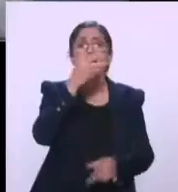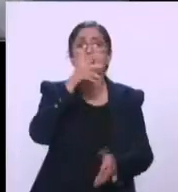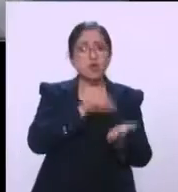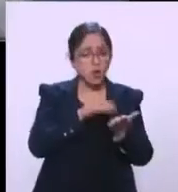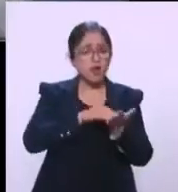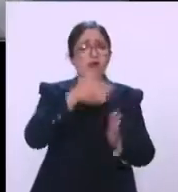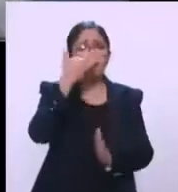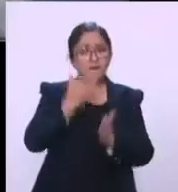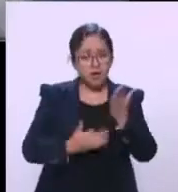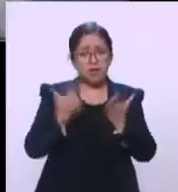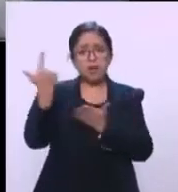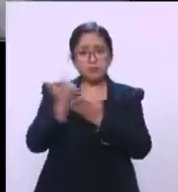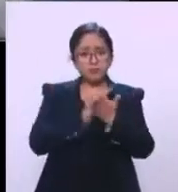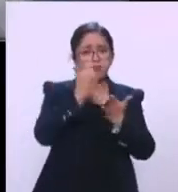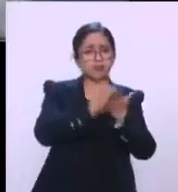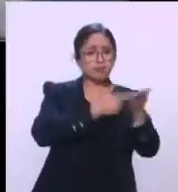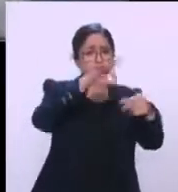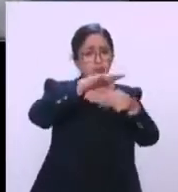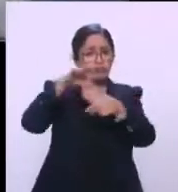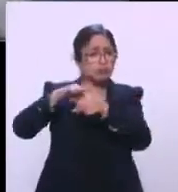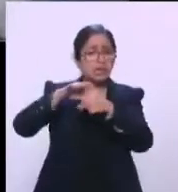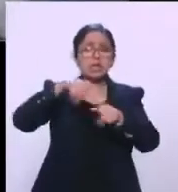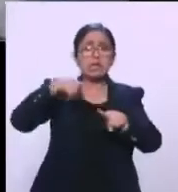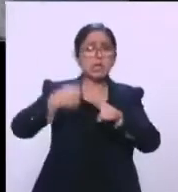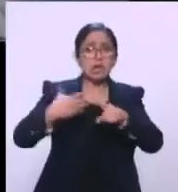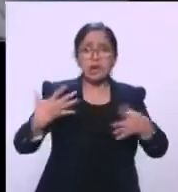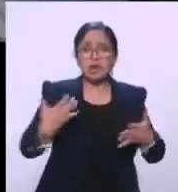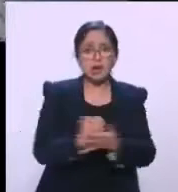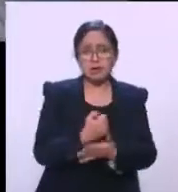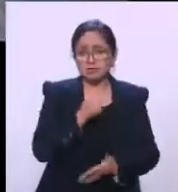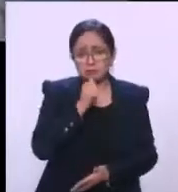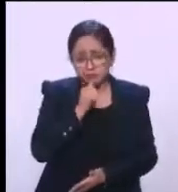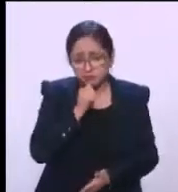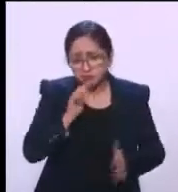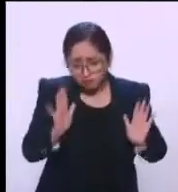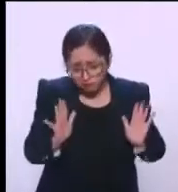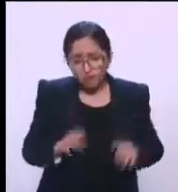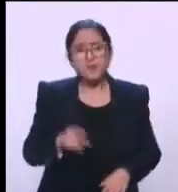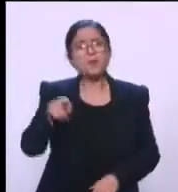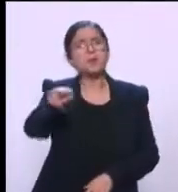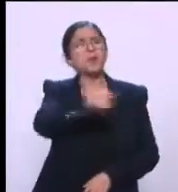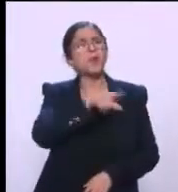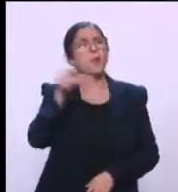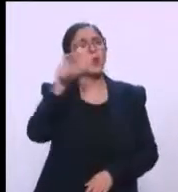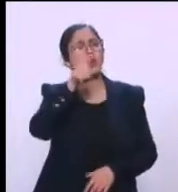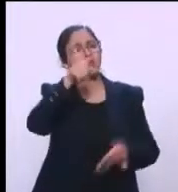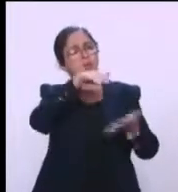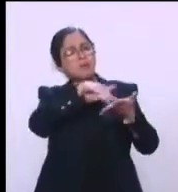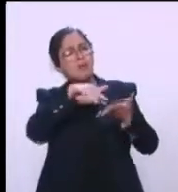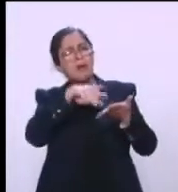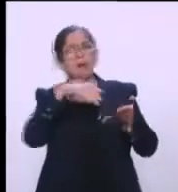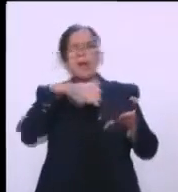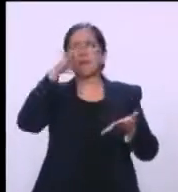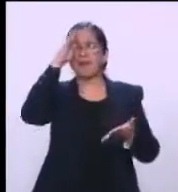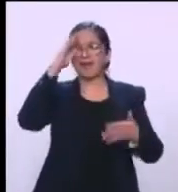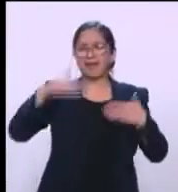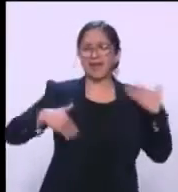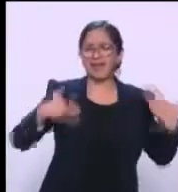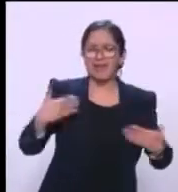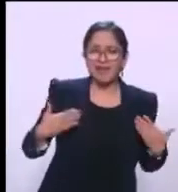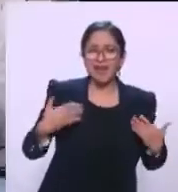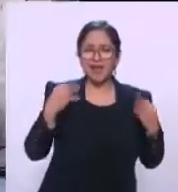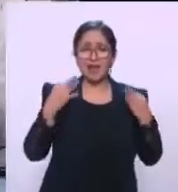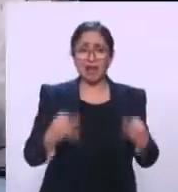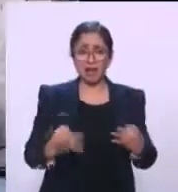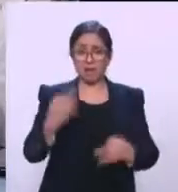contándose los votos, no hay nada para nadie. Puede parecernos a nosotros algo divertido y cotidiano, pero en la democracia